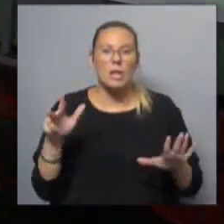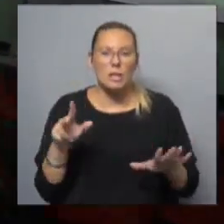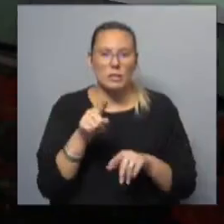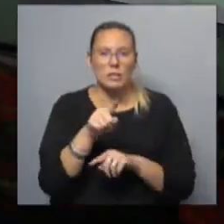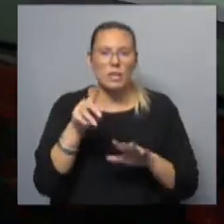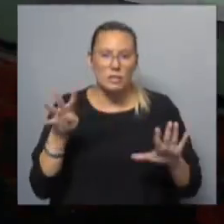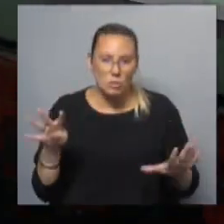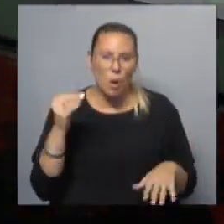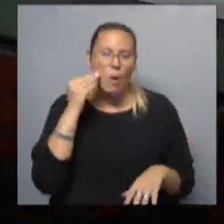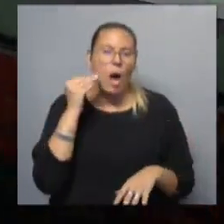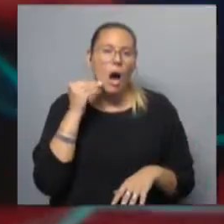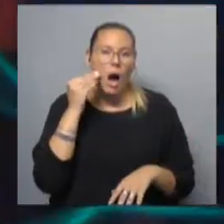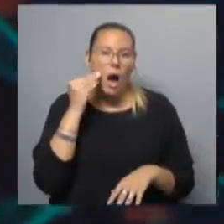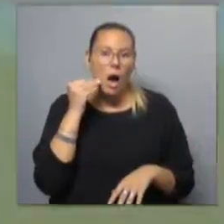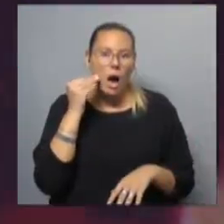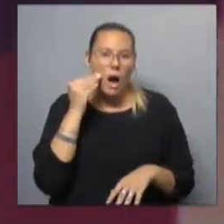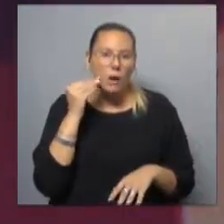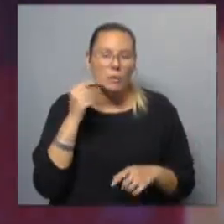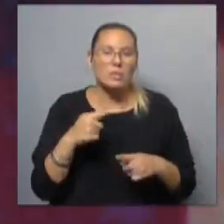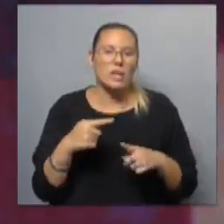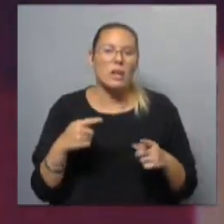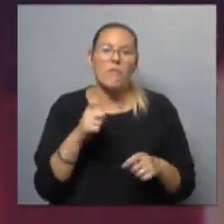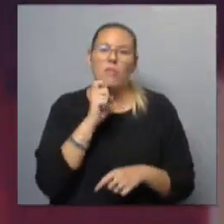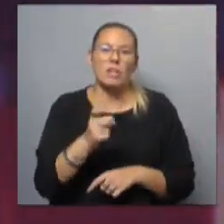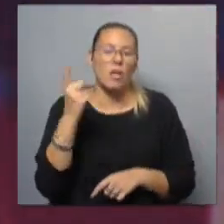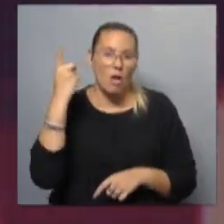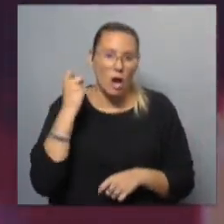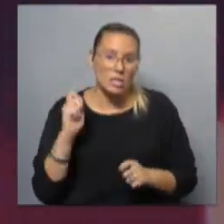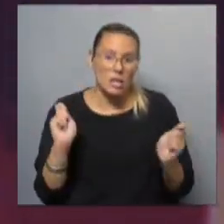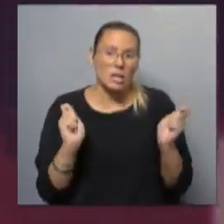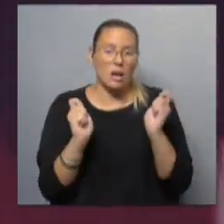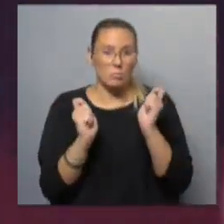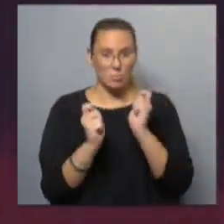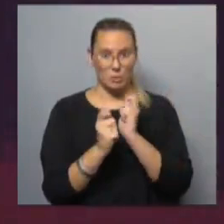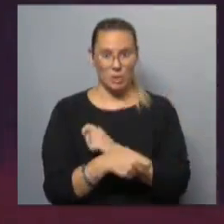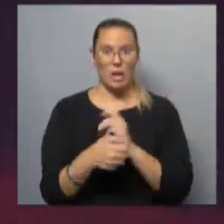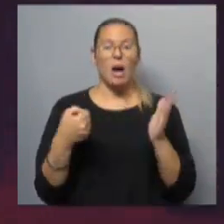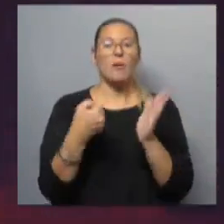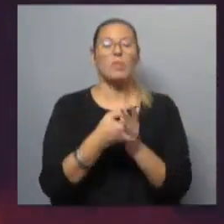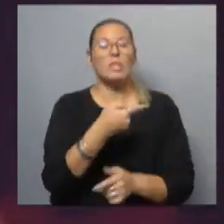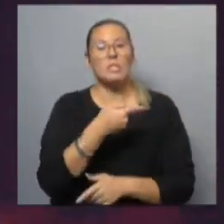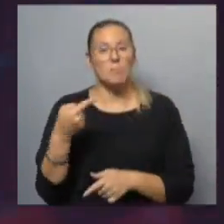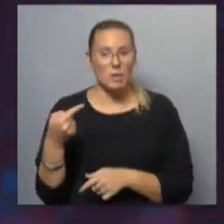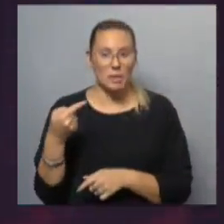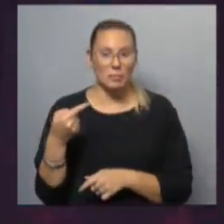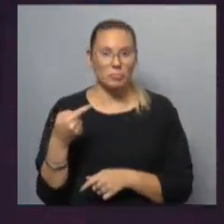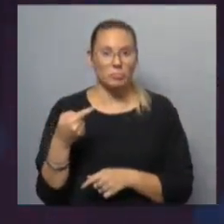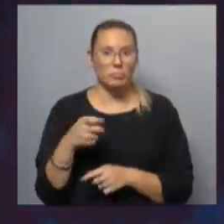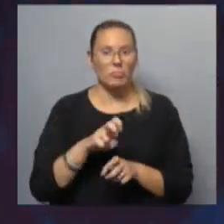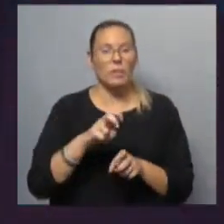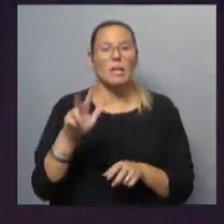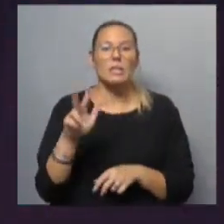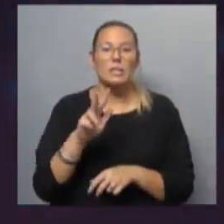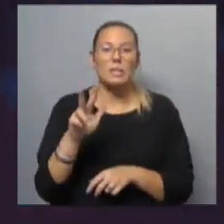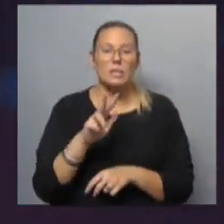el feriado se celebró ayer, ¿no? Para como nos gusta el fin de semana largo, de semana, el desembarco de los